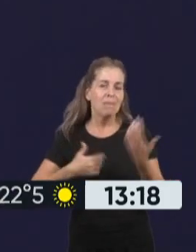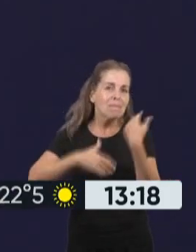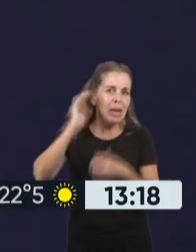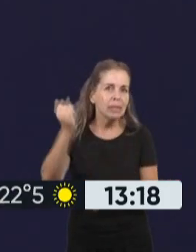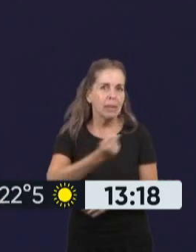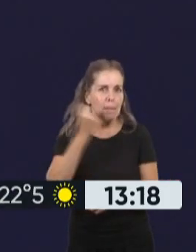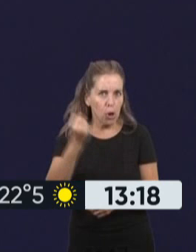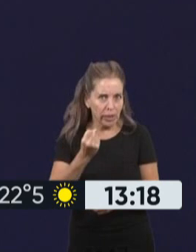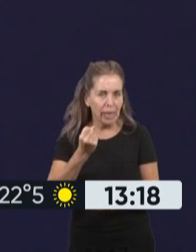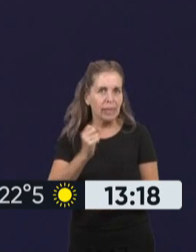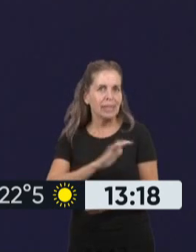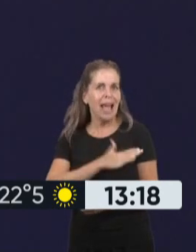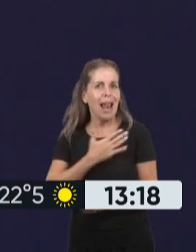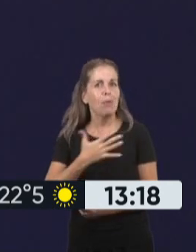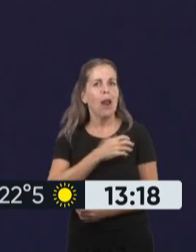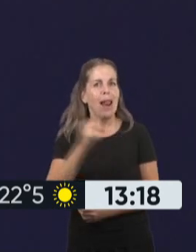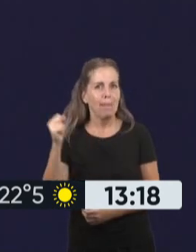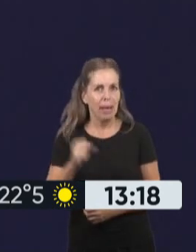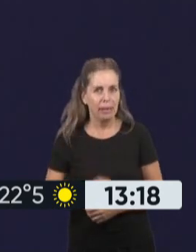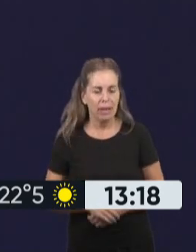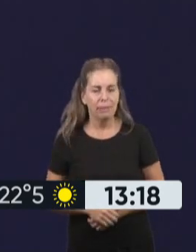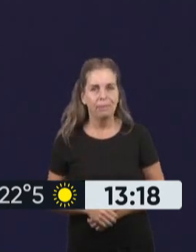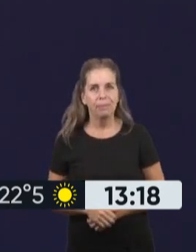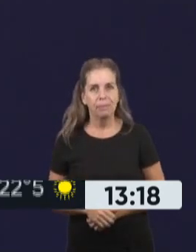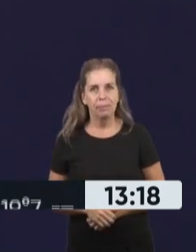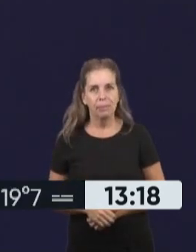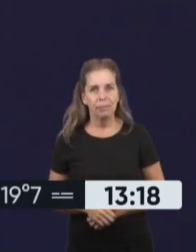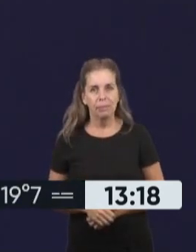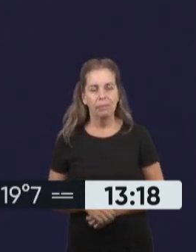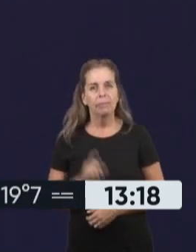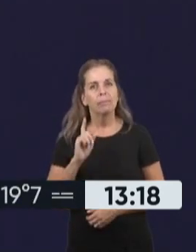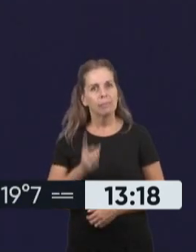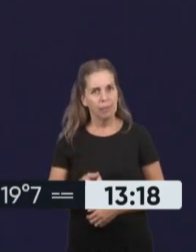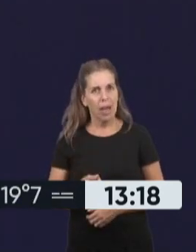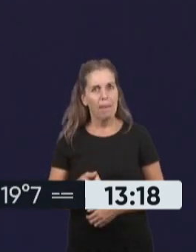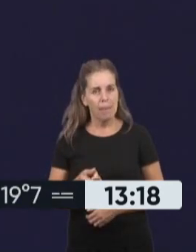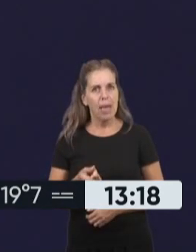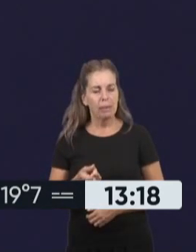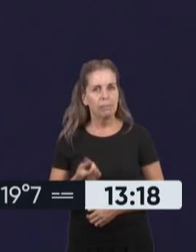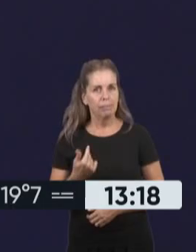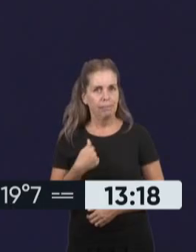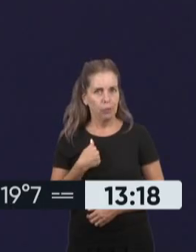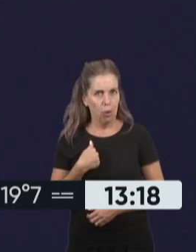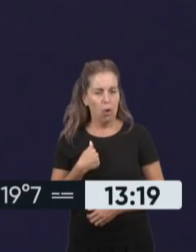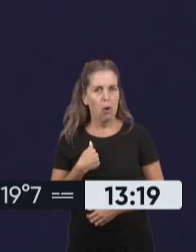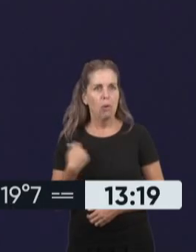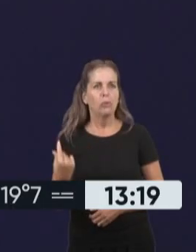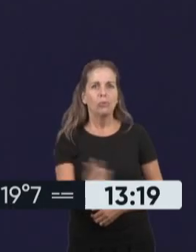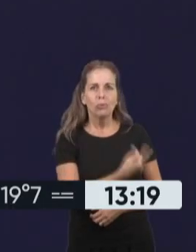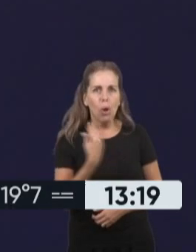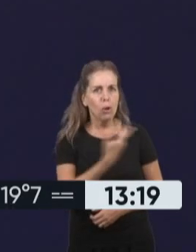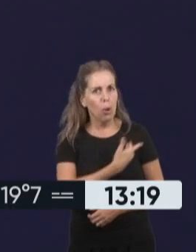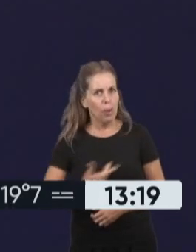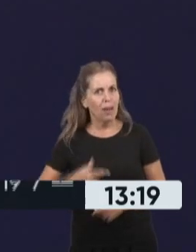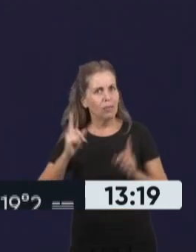las cosas, el amor por la patria. También me quiero y nos queremos